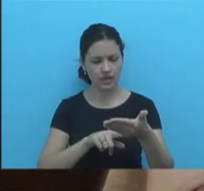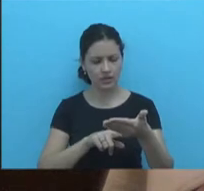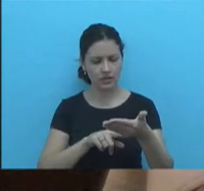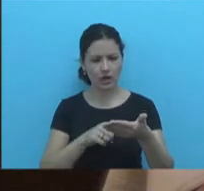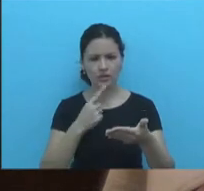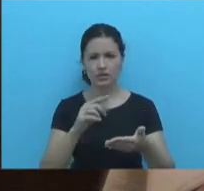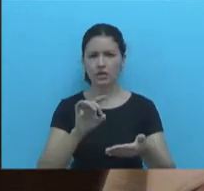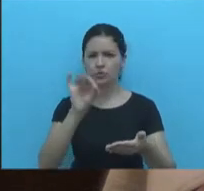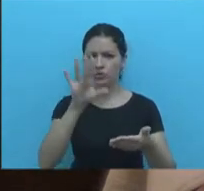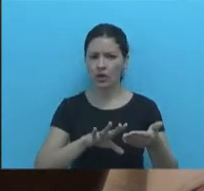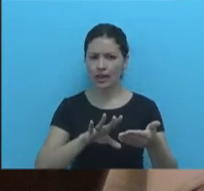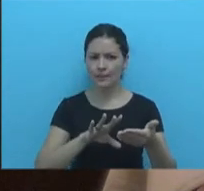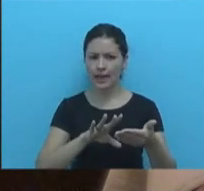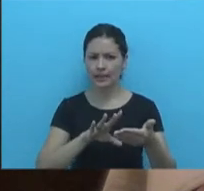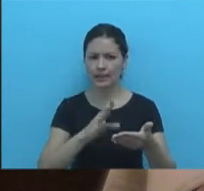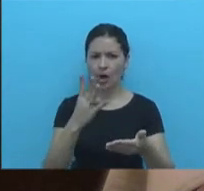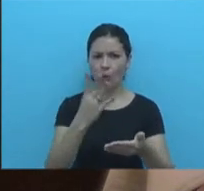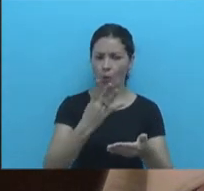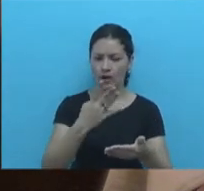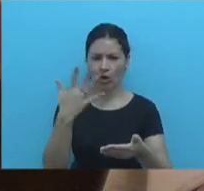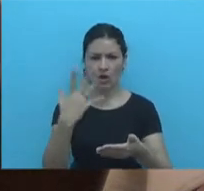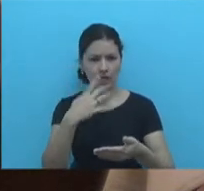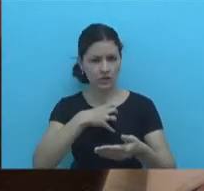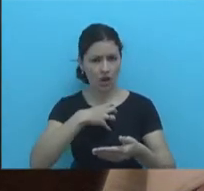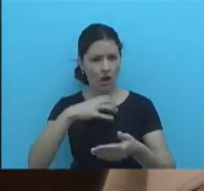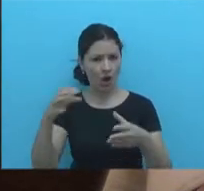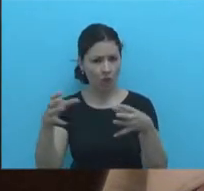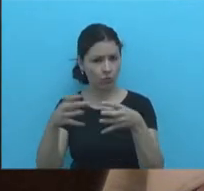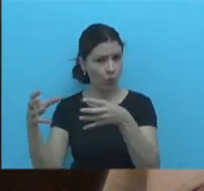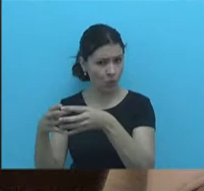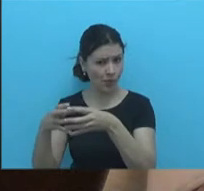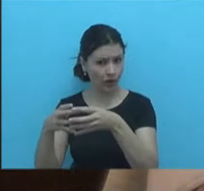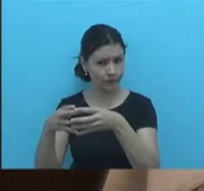al anteúltimo año y al último año se le beneficia